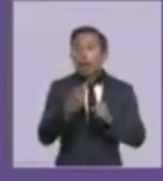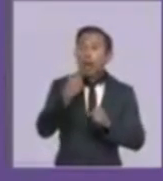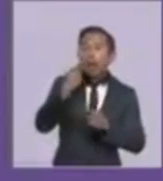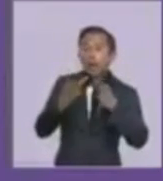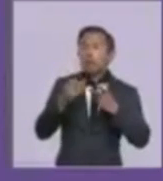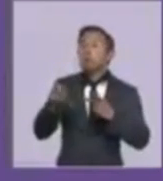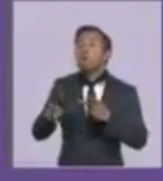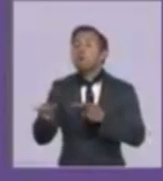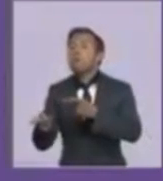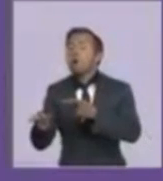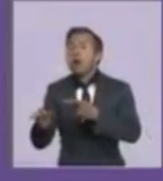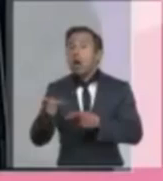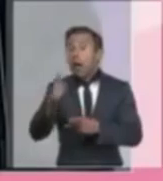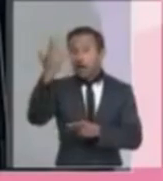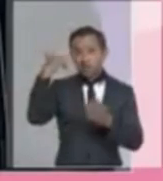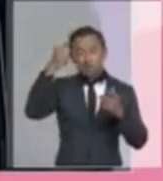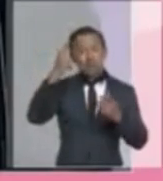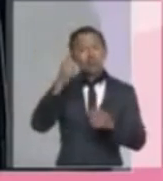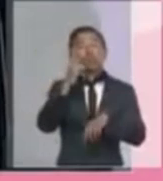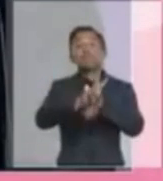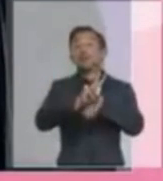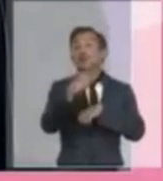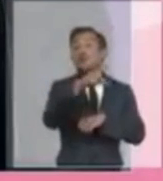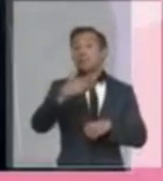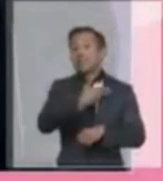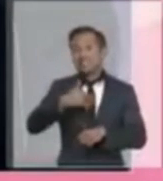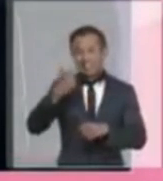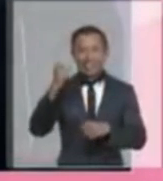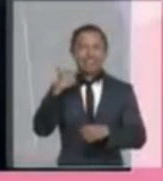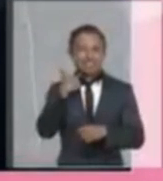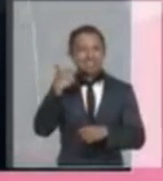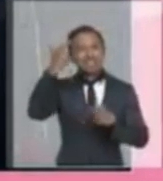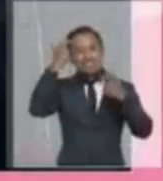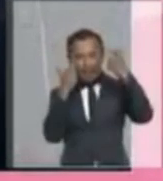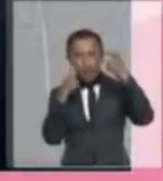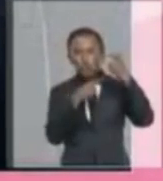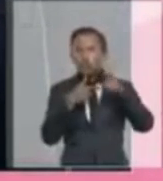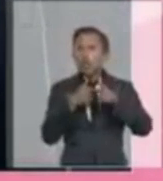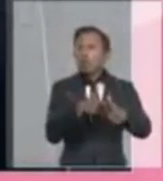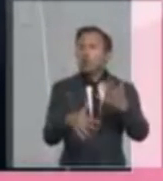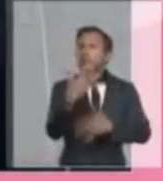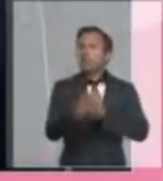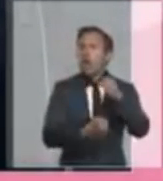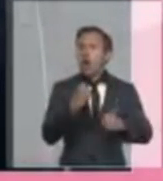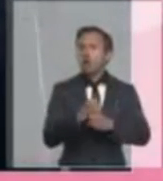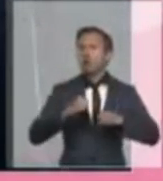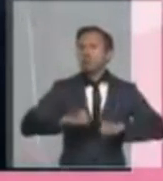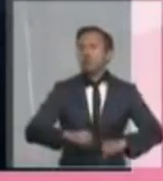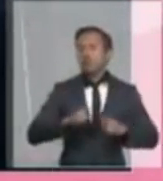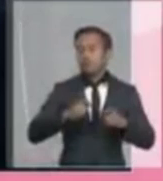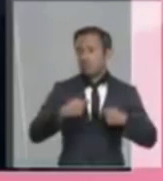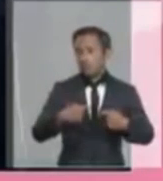el poder. Hagámoslo, pero con seriedad, bien legislado, con planteamientos legales.